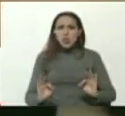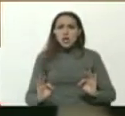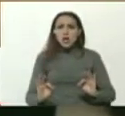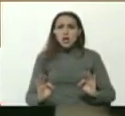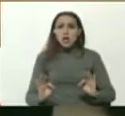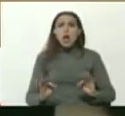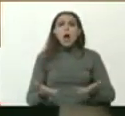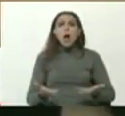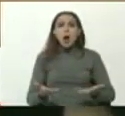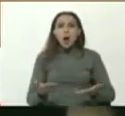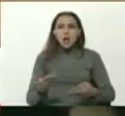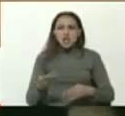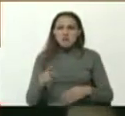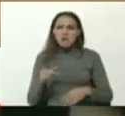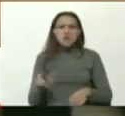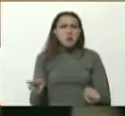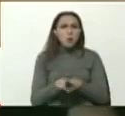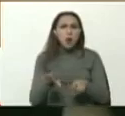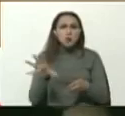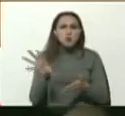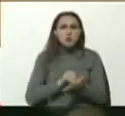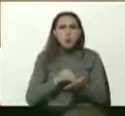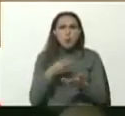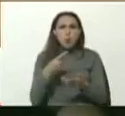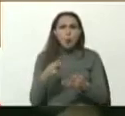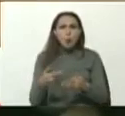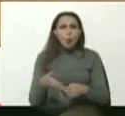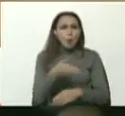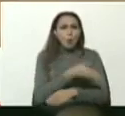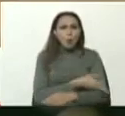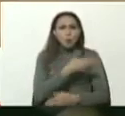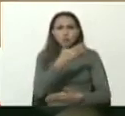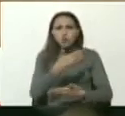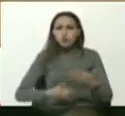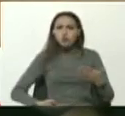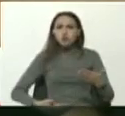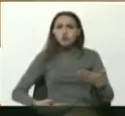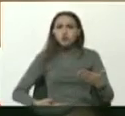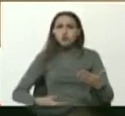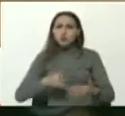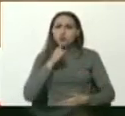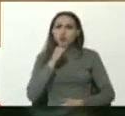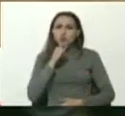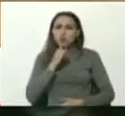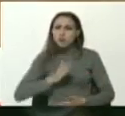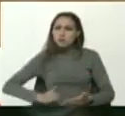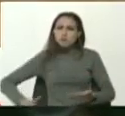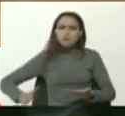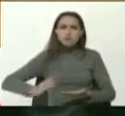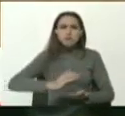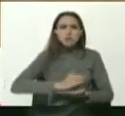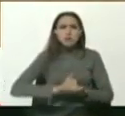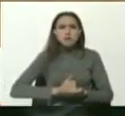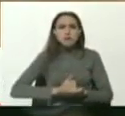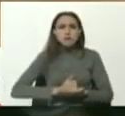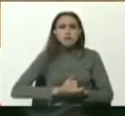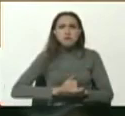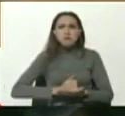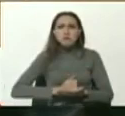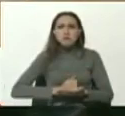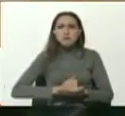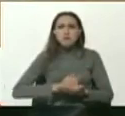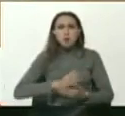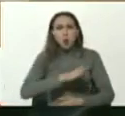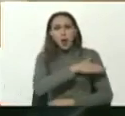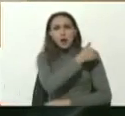informes anteriores. Basta mencionar que el informe obvió la información recabada por la propia alta comisionada durante su